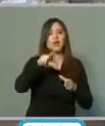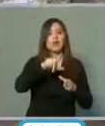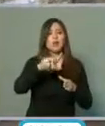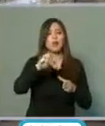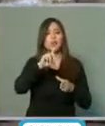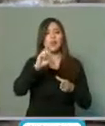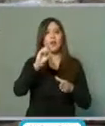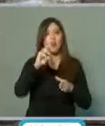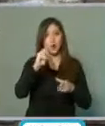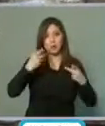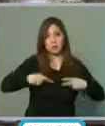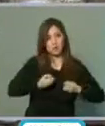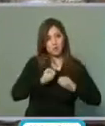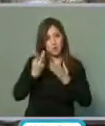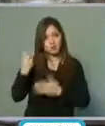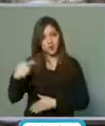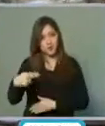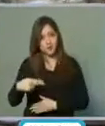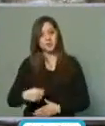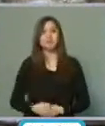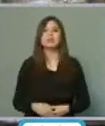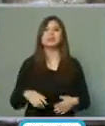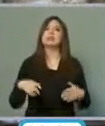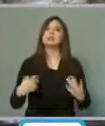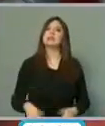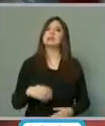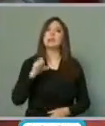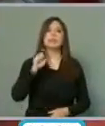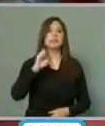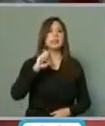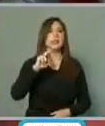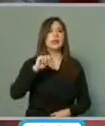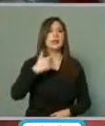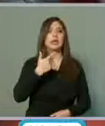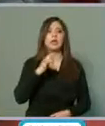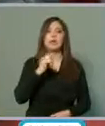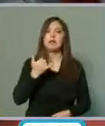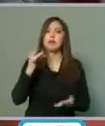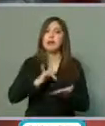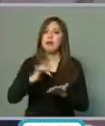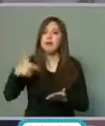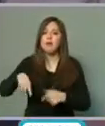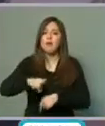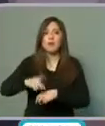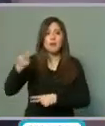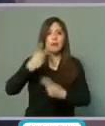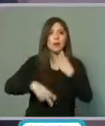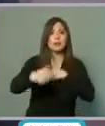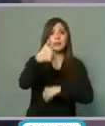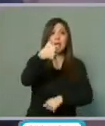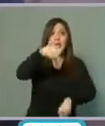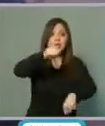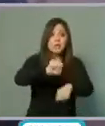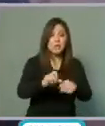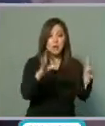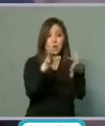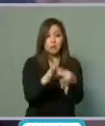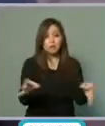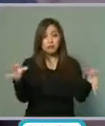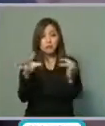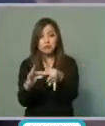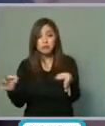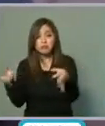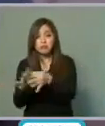Sergey. De verdad es que siempre nos quedamos con mucho, pero te agradecemos que estas 6 semanas hayas estado aquí con nosotros, nos hayas introducido mucho más a